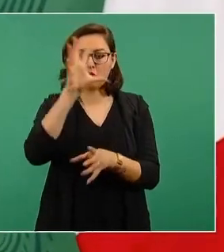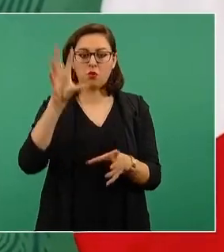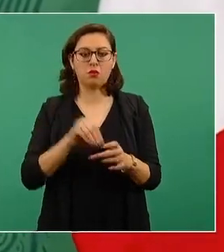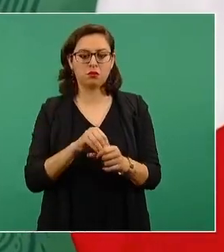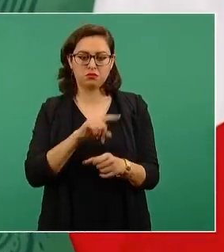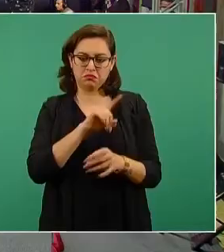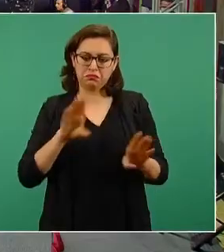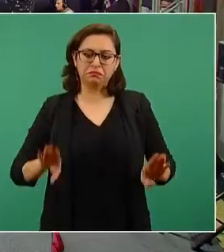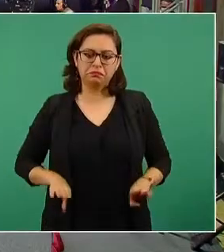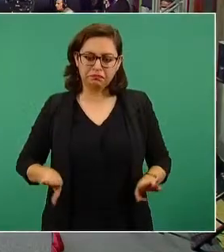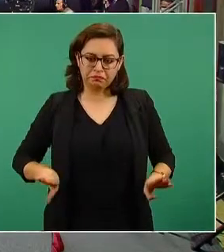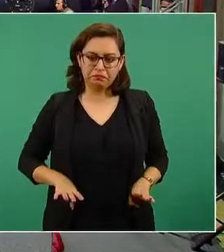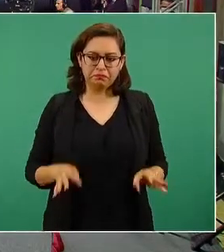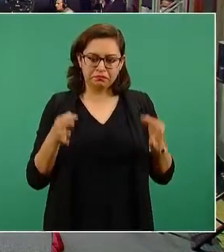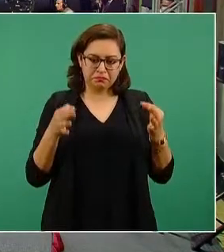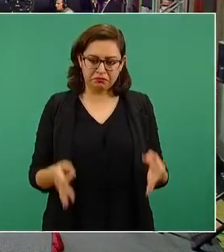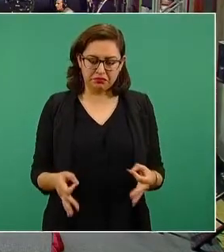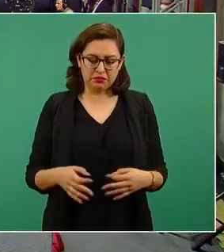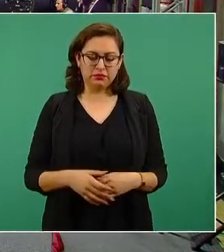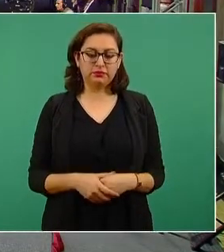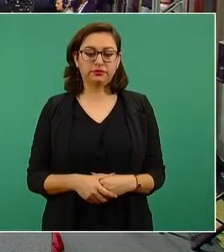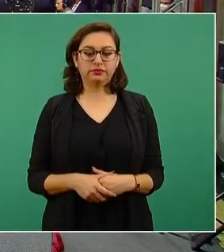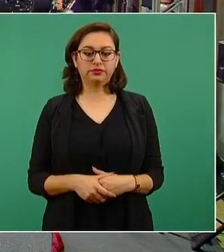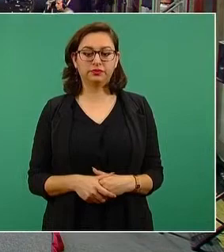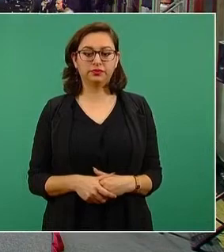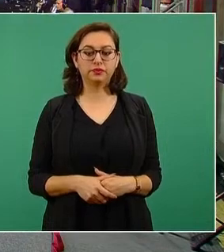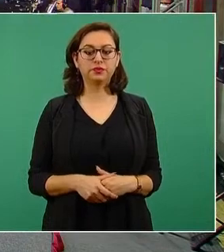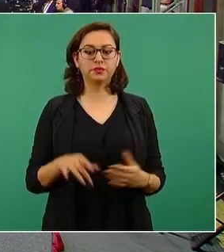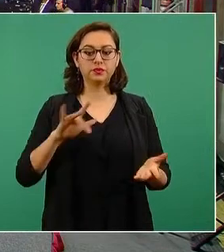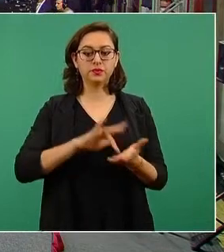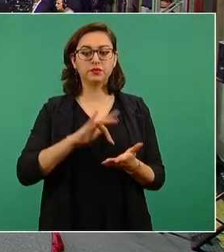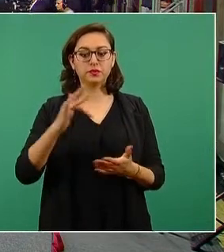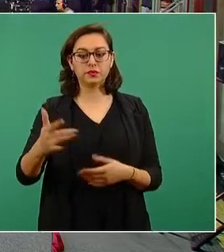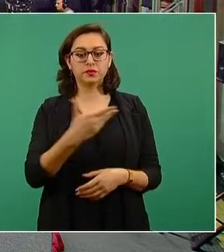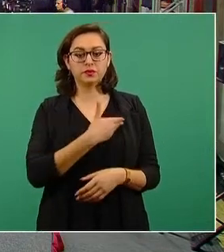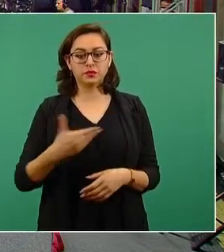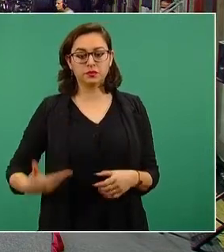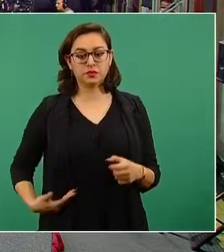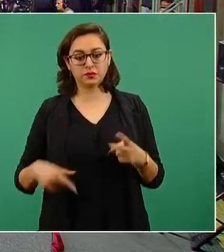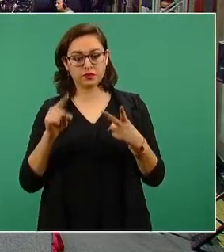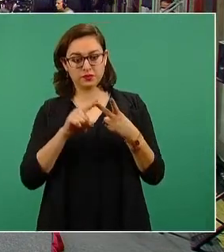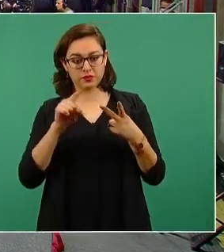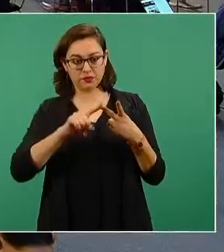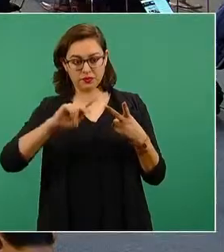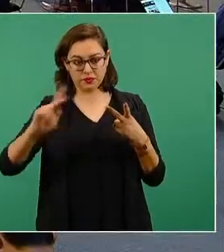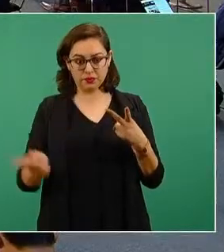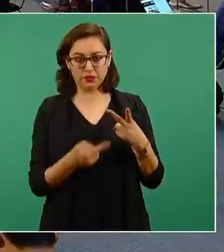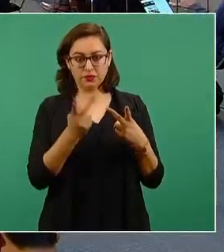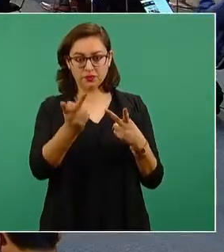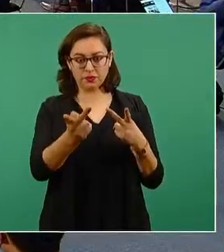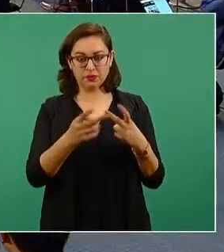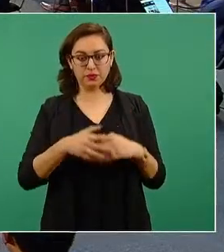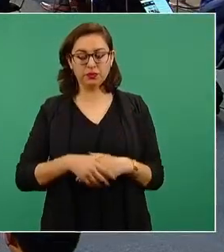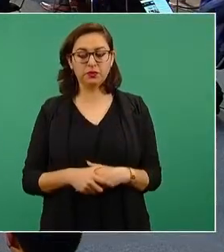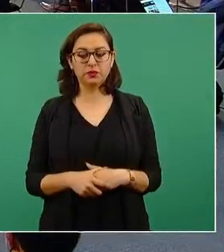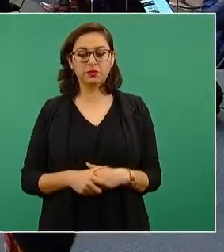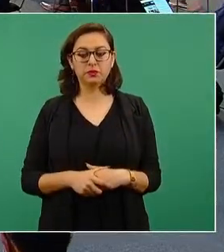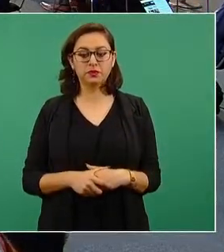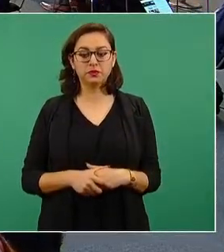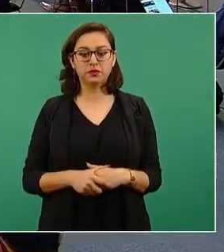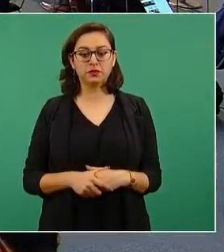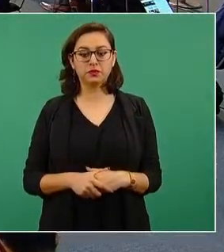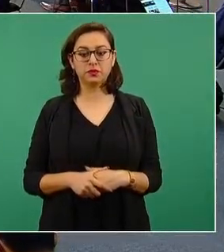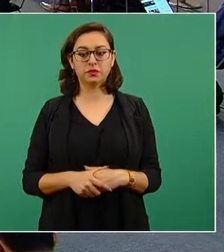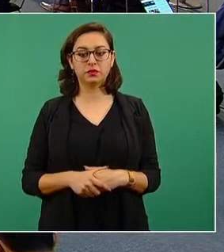con buena voluntad. Eso es lo que puedo comentar. Sí, gracias, presidente. El segundo punto es que se está presentando